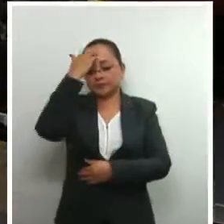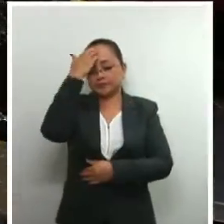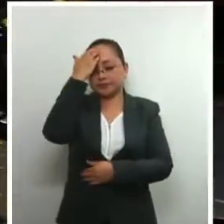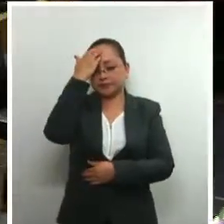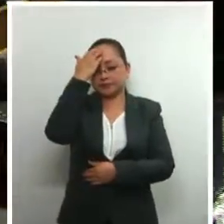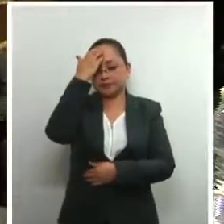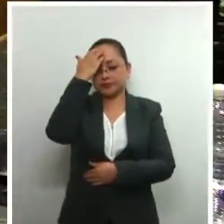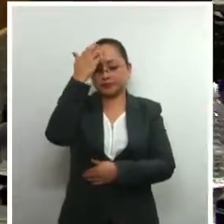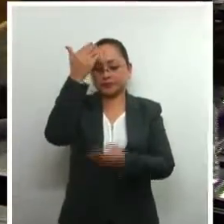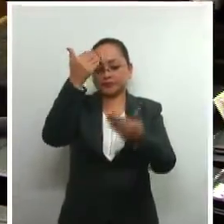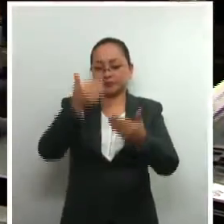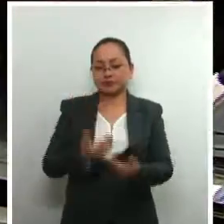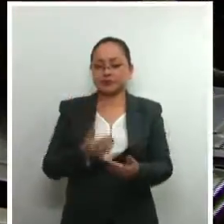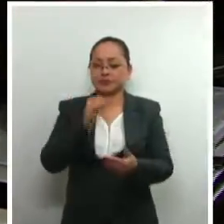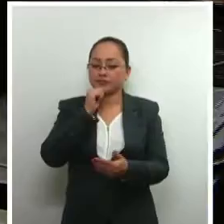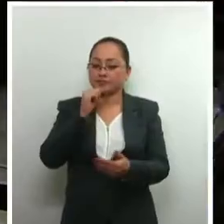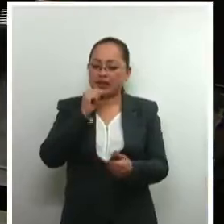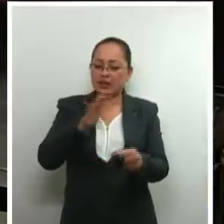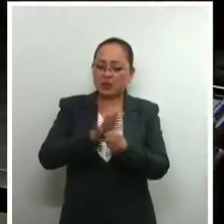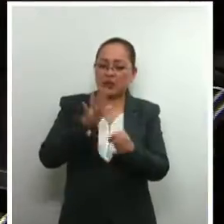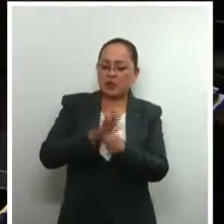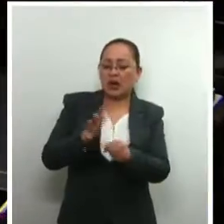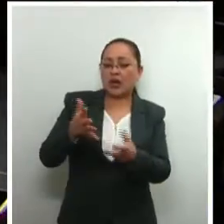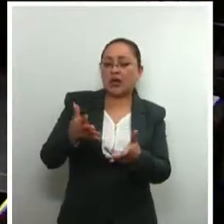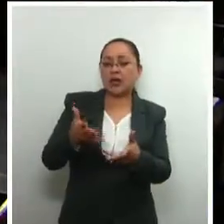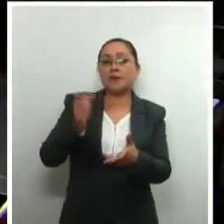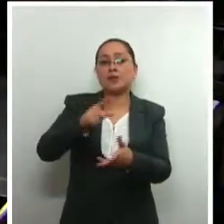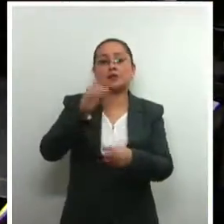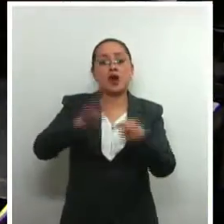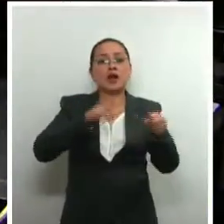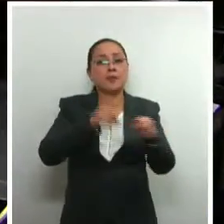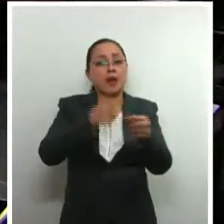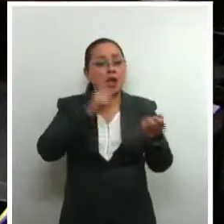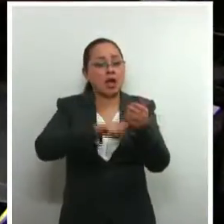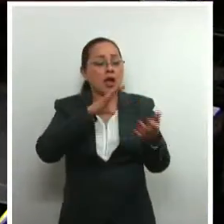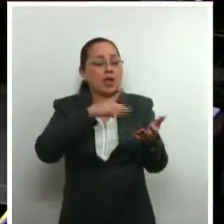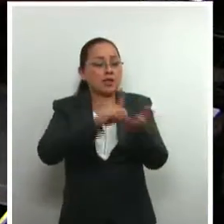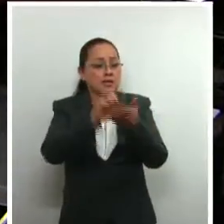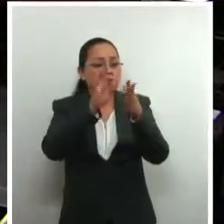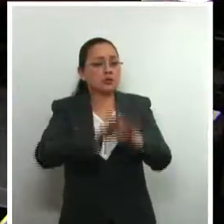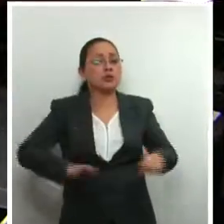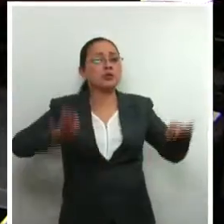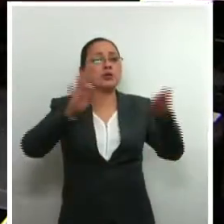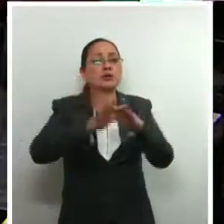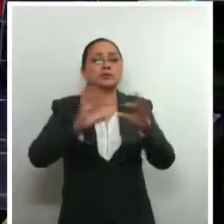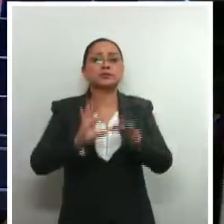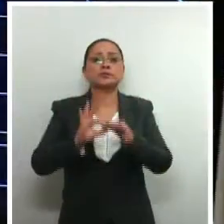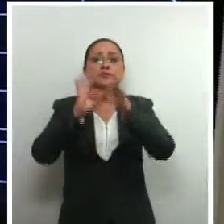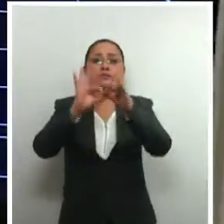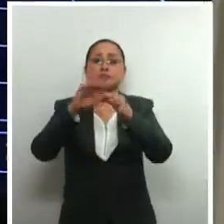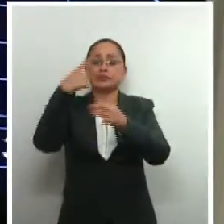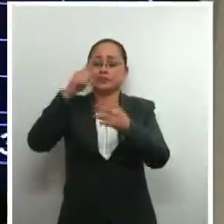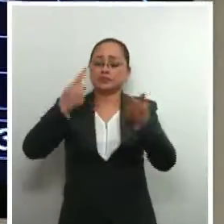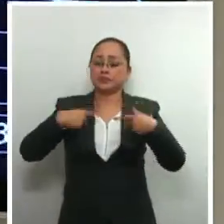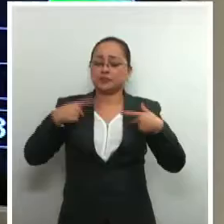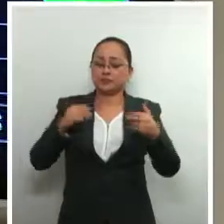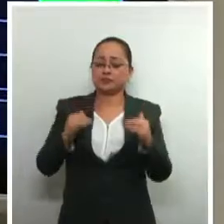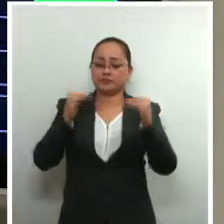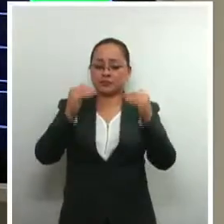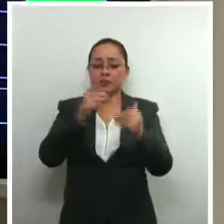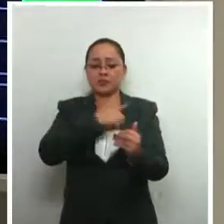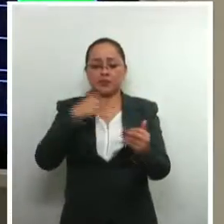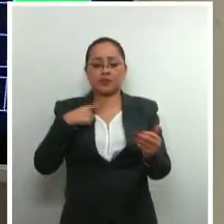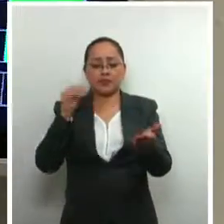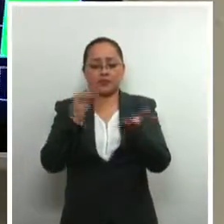sin ambages que los animales gozan de derechos fundamentales al margen de las personas y